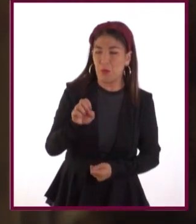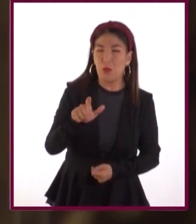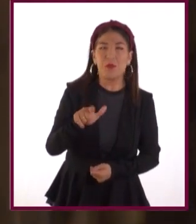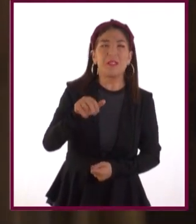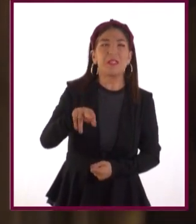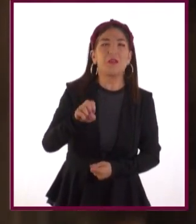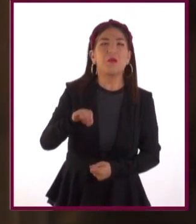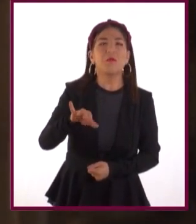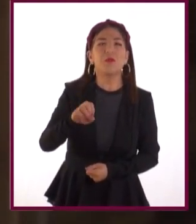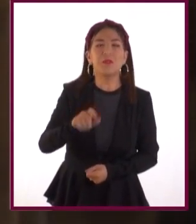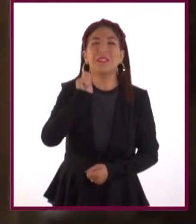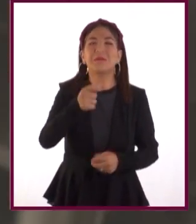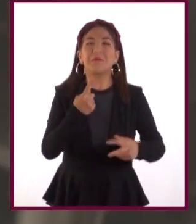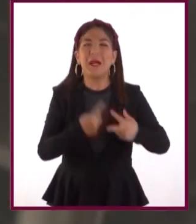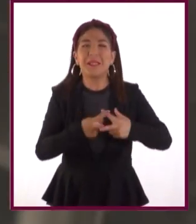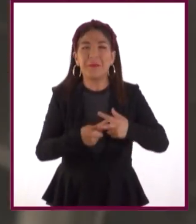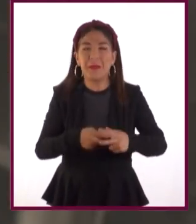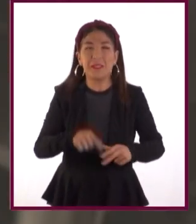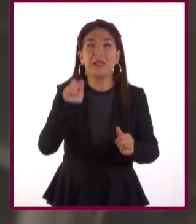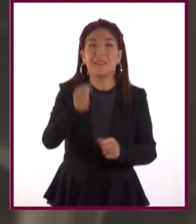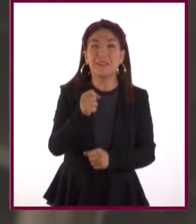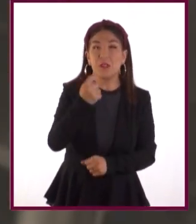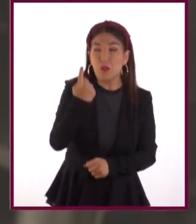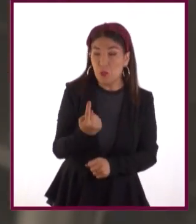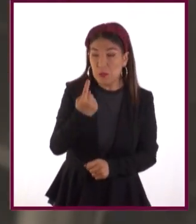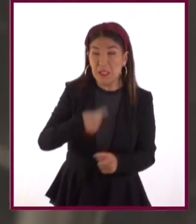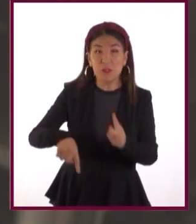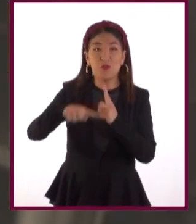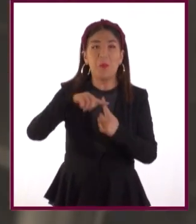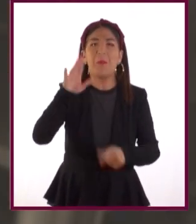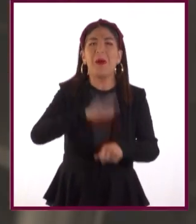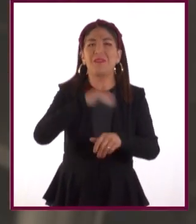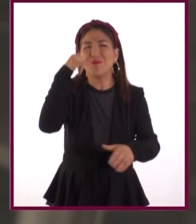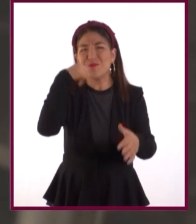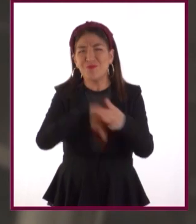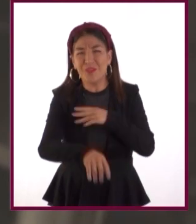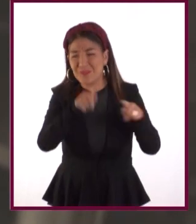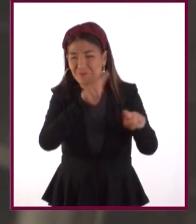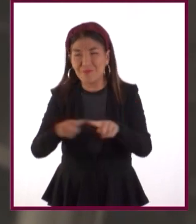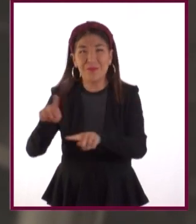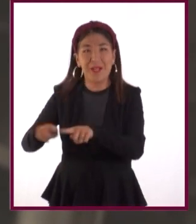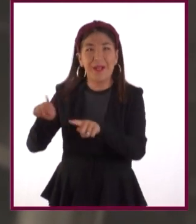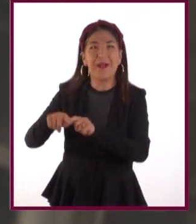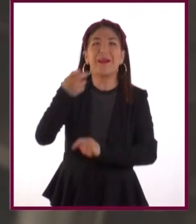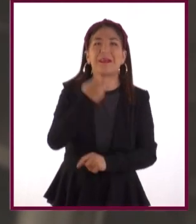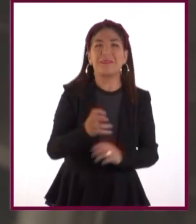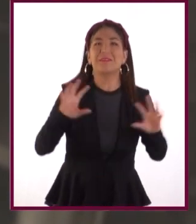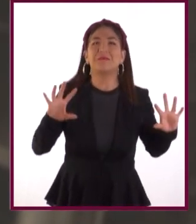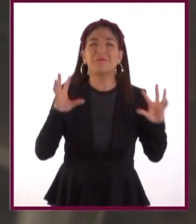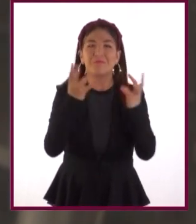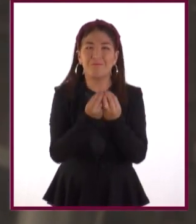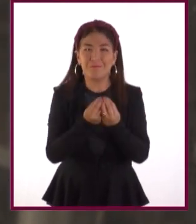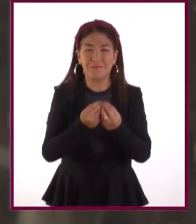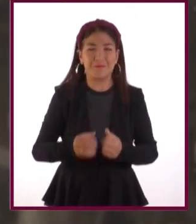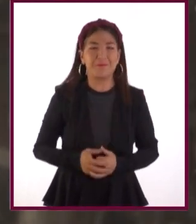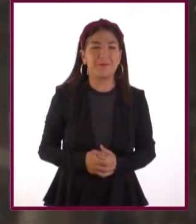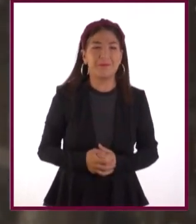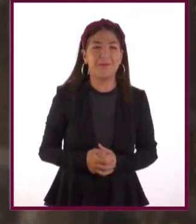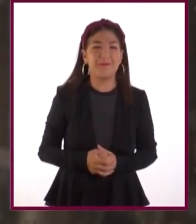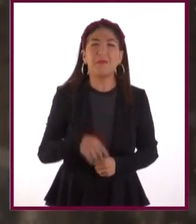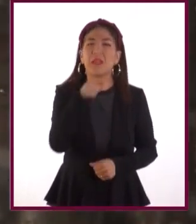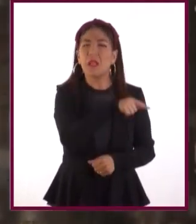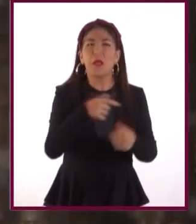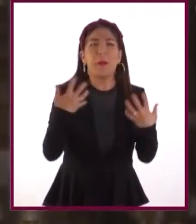resolver polinomios, que son expresiones algebraicas que contienen una suma finita de productos entre variables